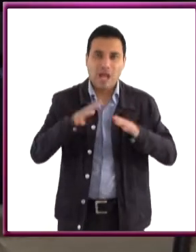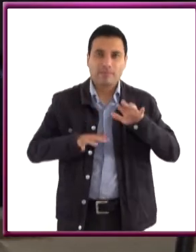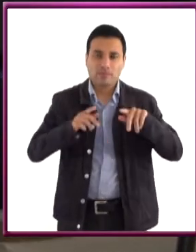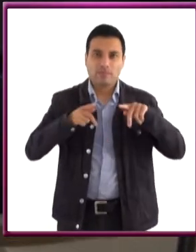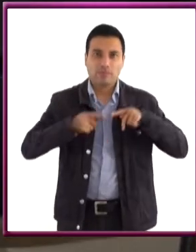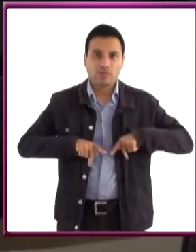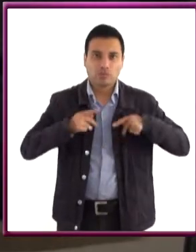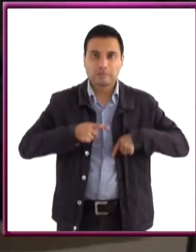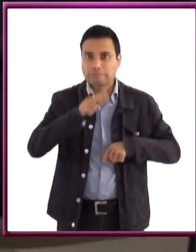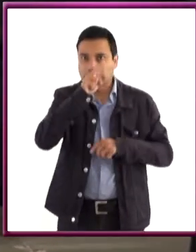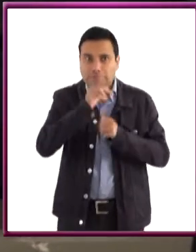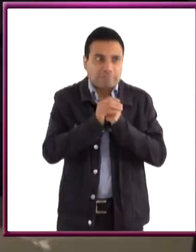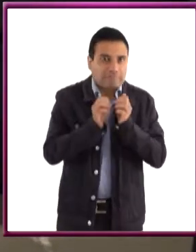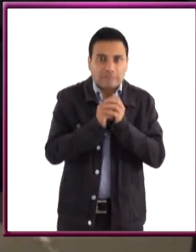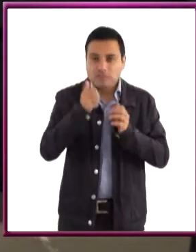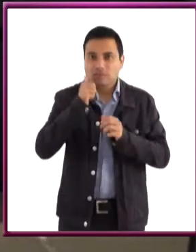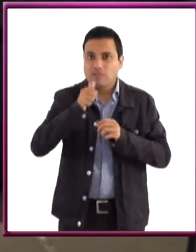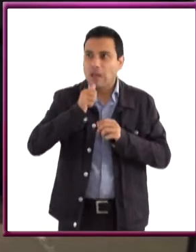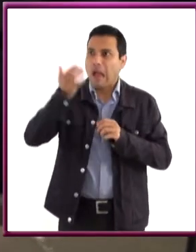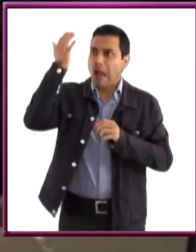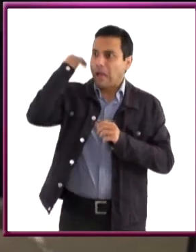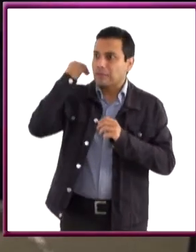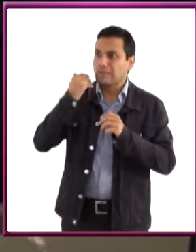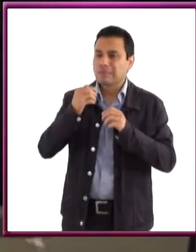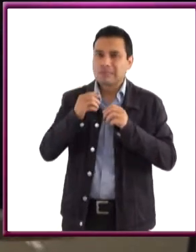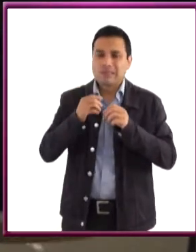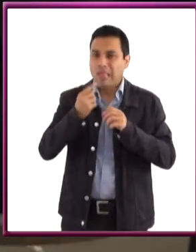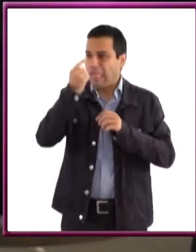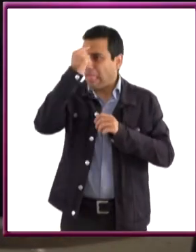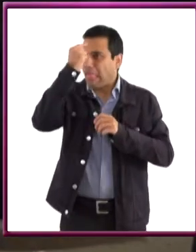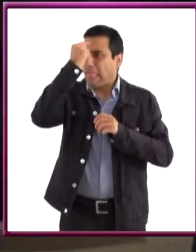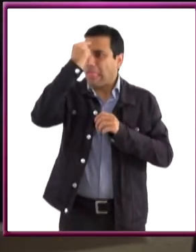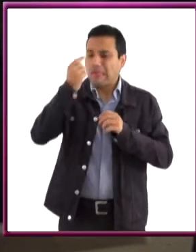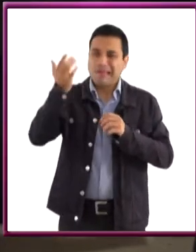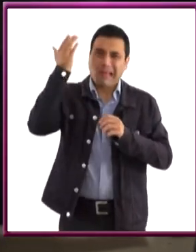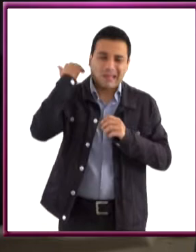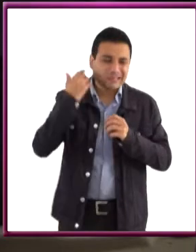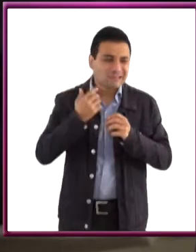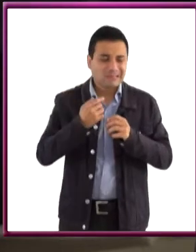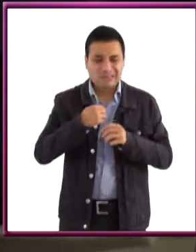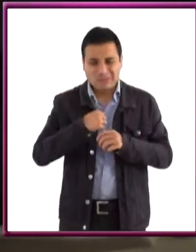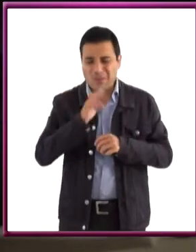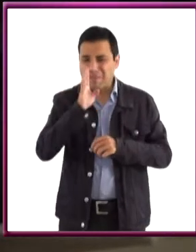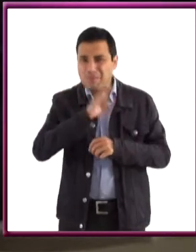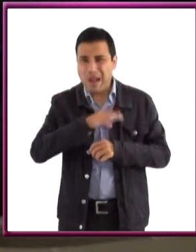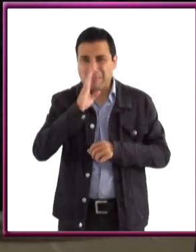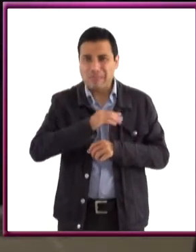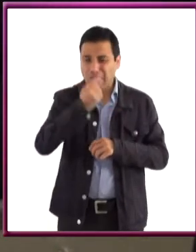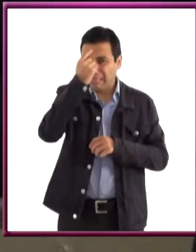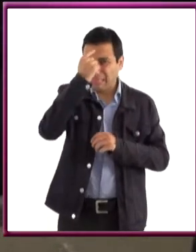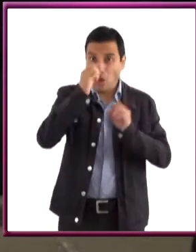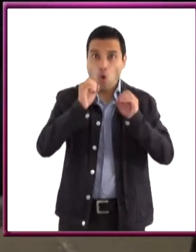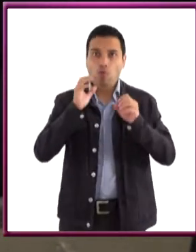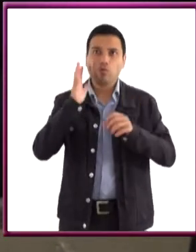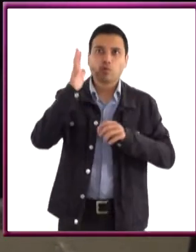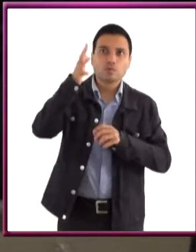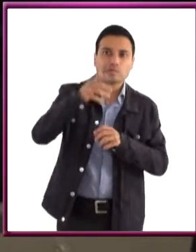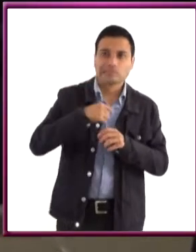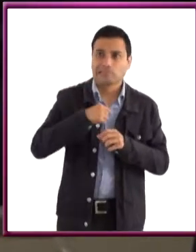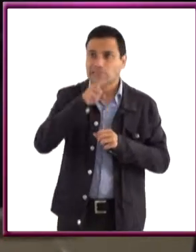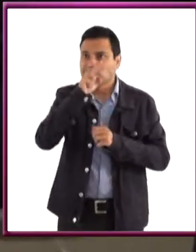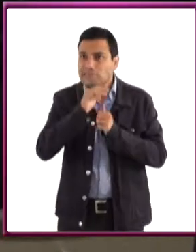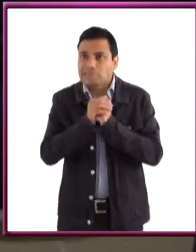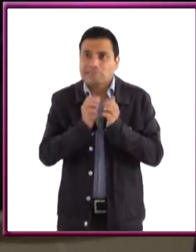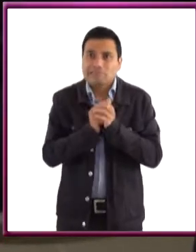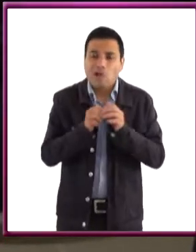como preocupados por el pasado, ¿no? Por lo que pasó, por nuestros remordimientos, arrepentimientos, ¿no? O por lo que va a pasar